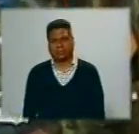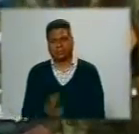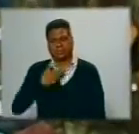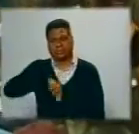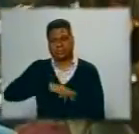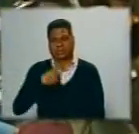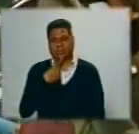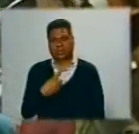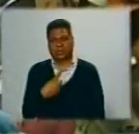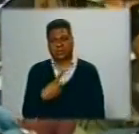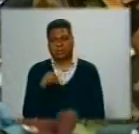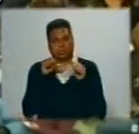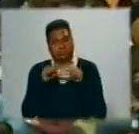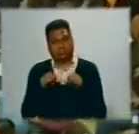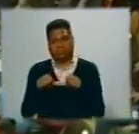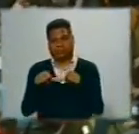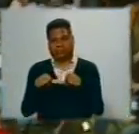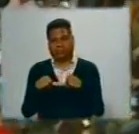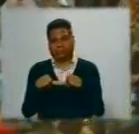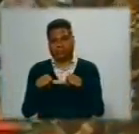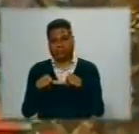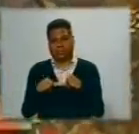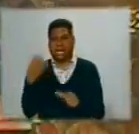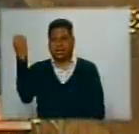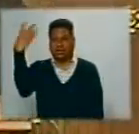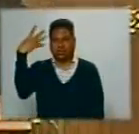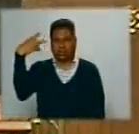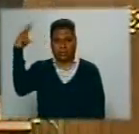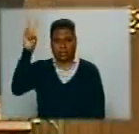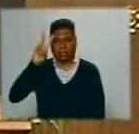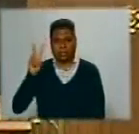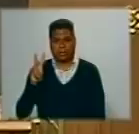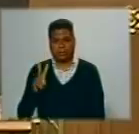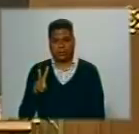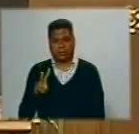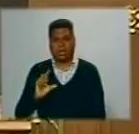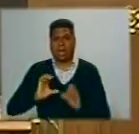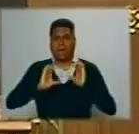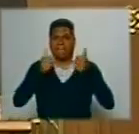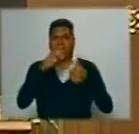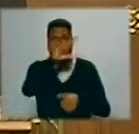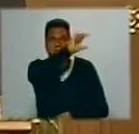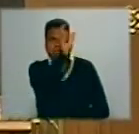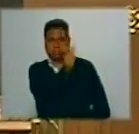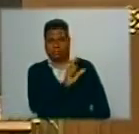y ratificando que el sol de Venezuela nace en el Esequibo.